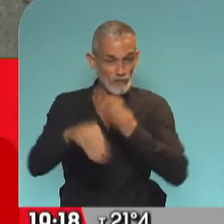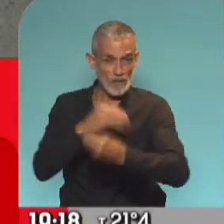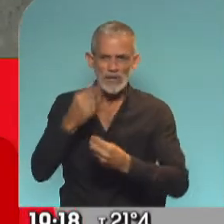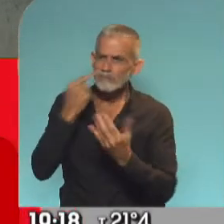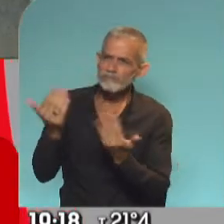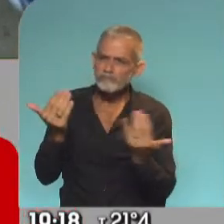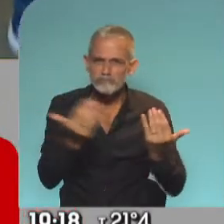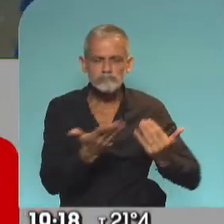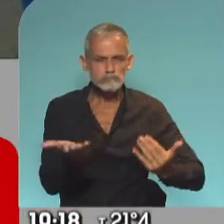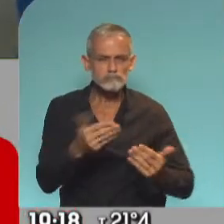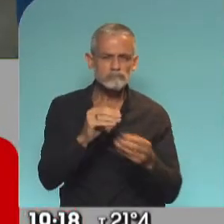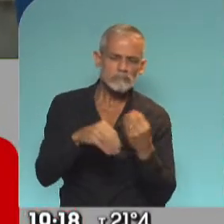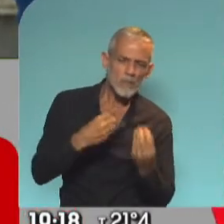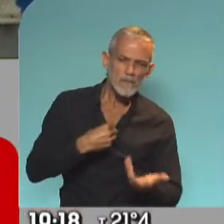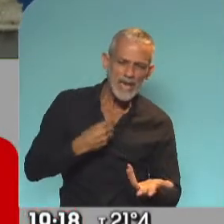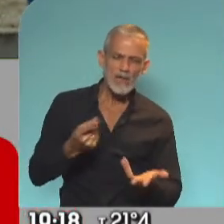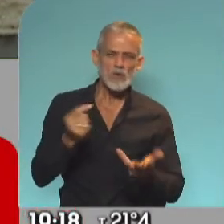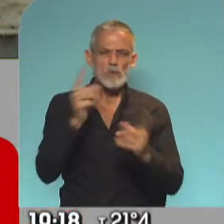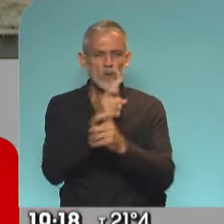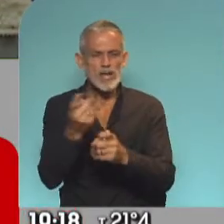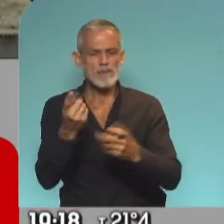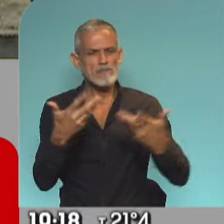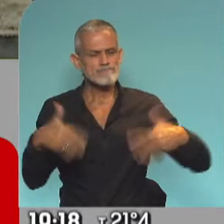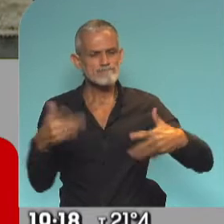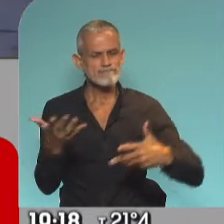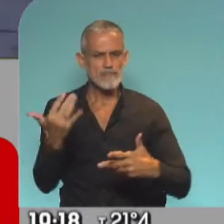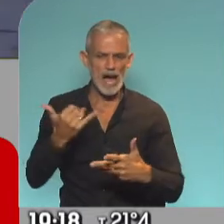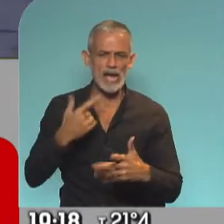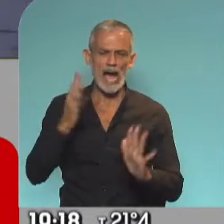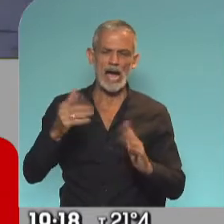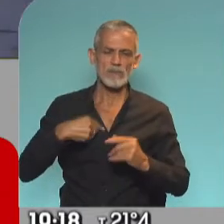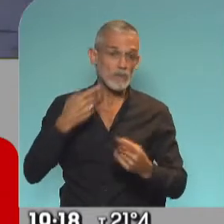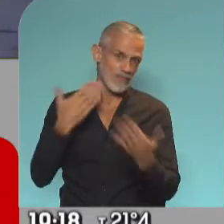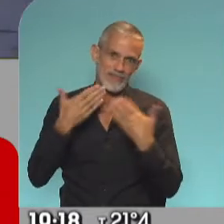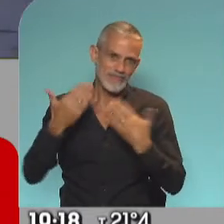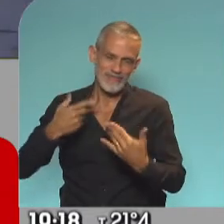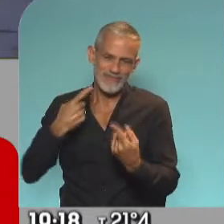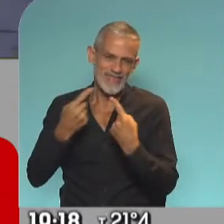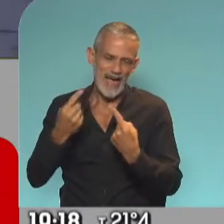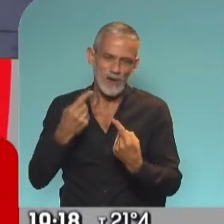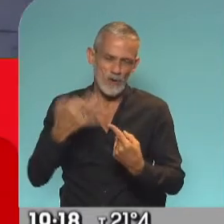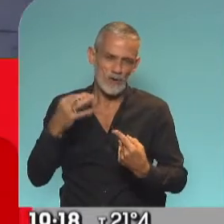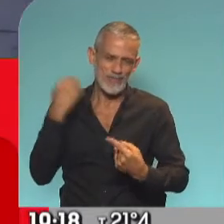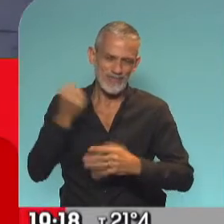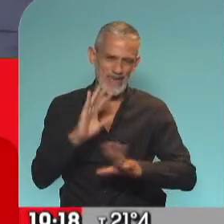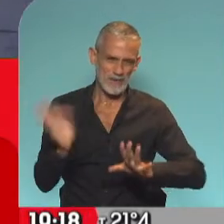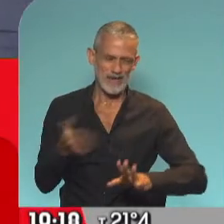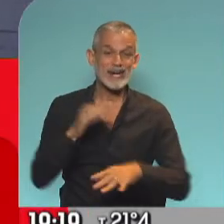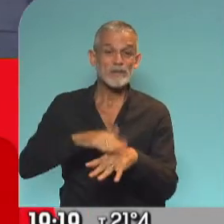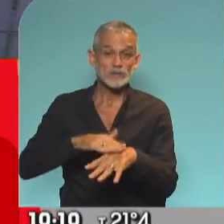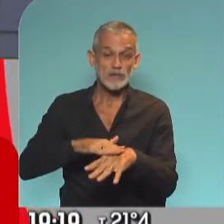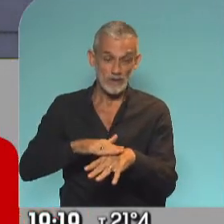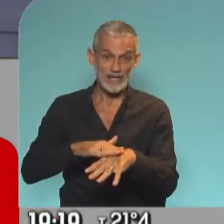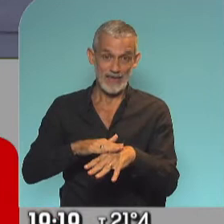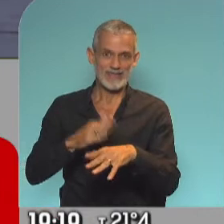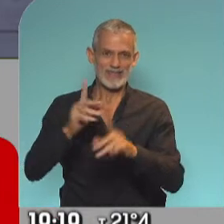sus temores, sus desafíos y sus problemáticas, y tenemos que sostener el diálogo con todos los actores del sistema educativo, es la responsabilidad y